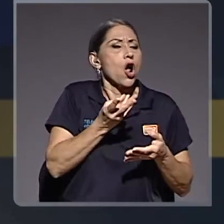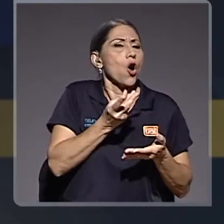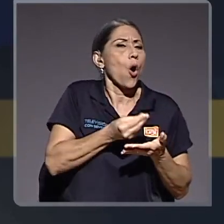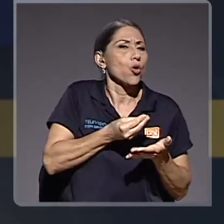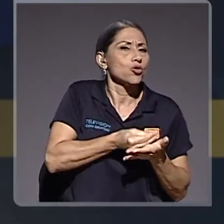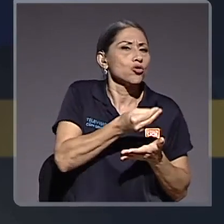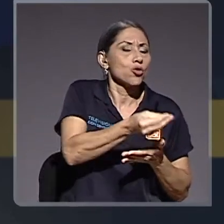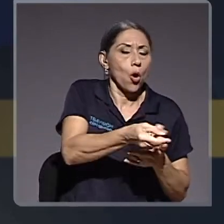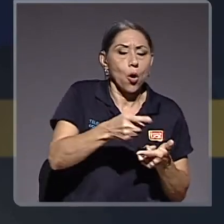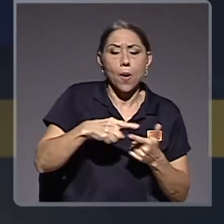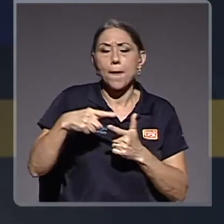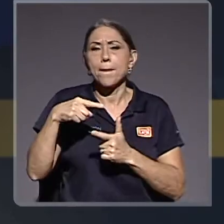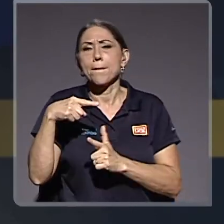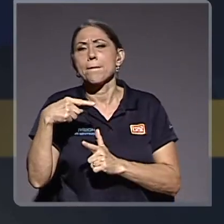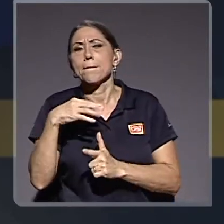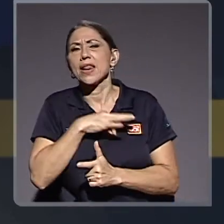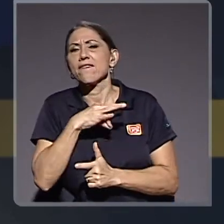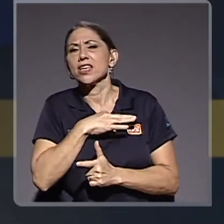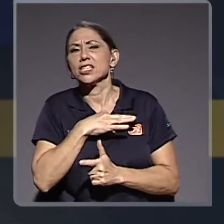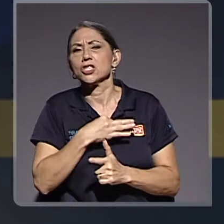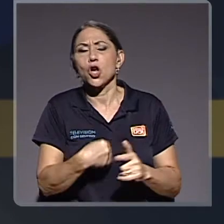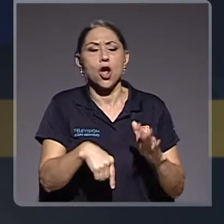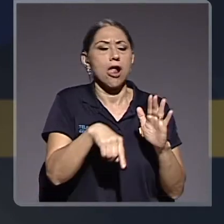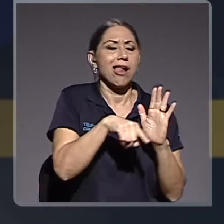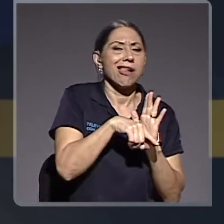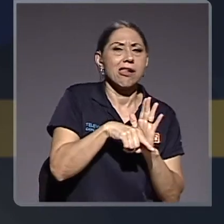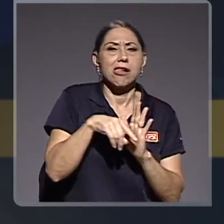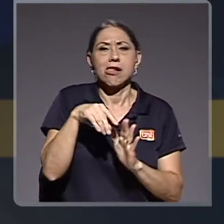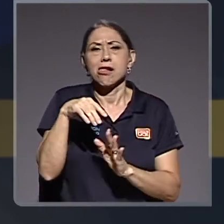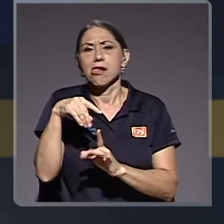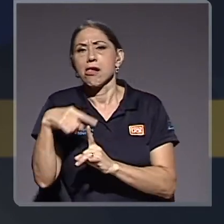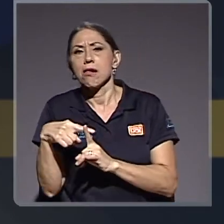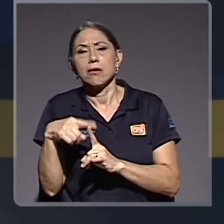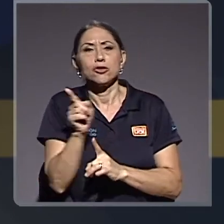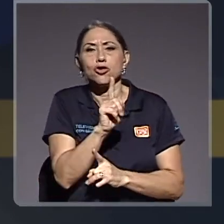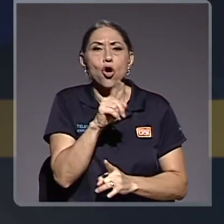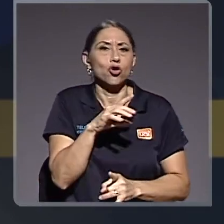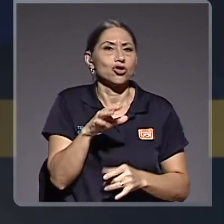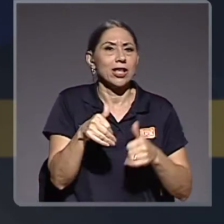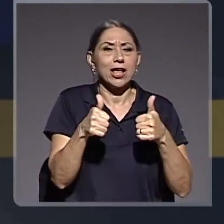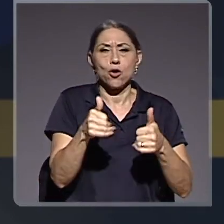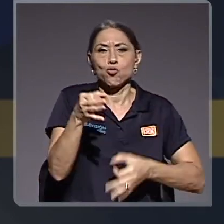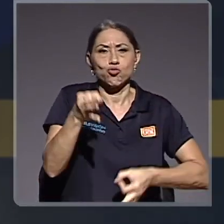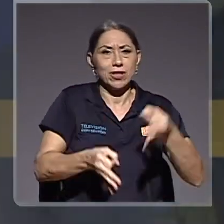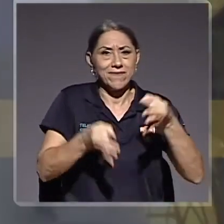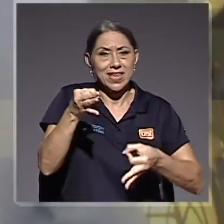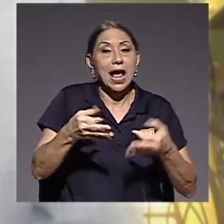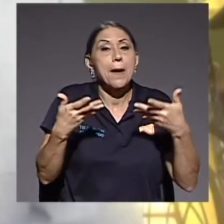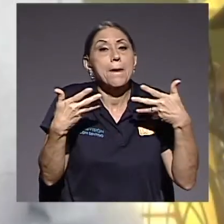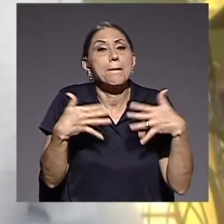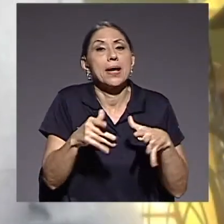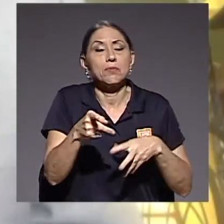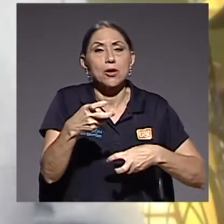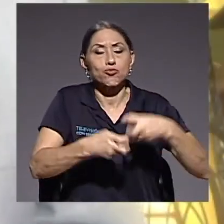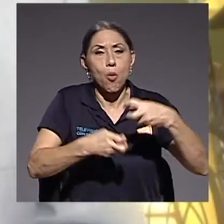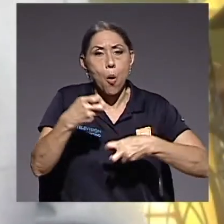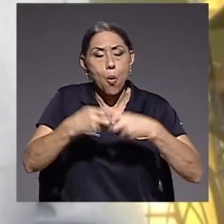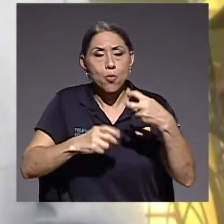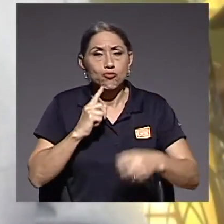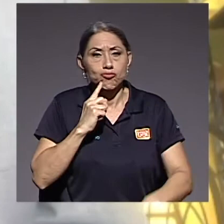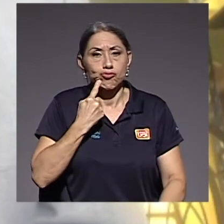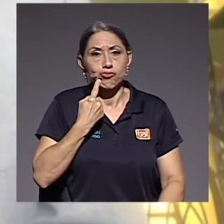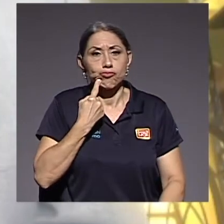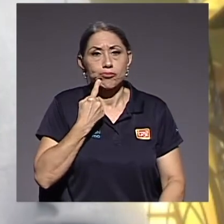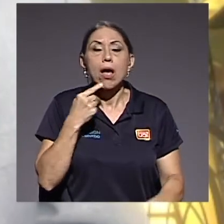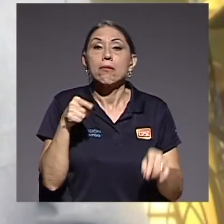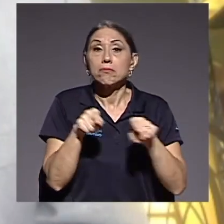bien, se crean una serie de problemas serios por hacer eso. Aparte de que creamos una